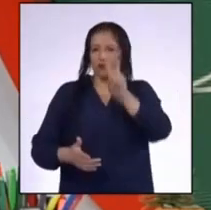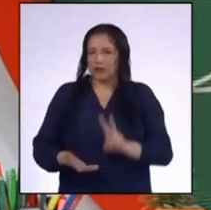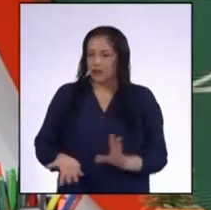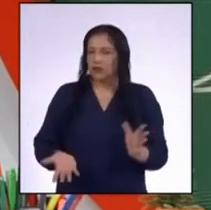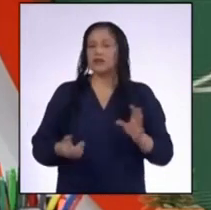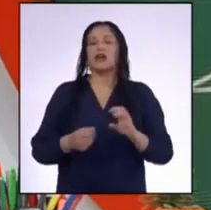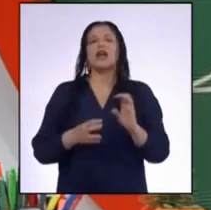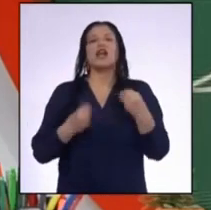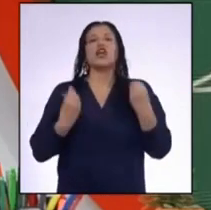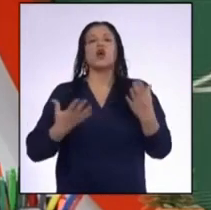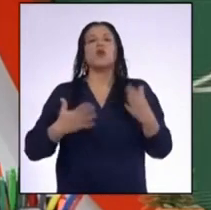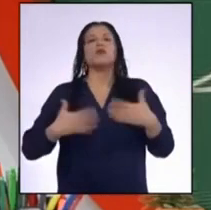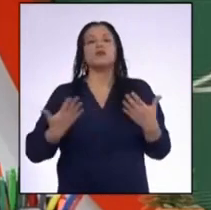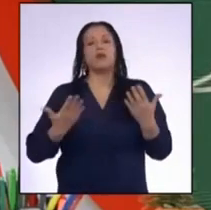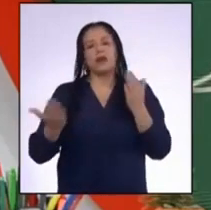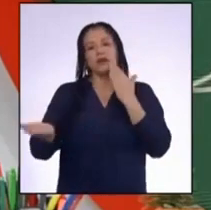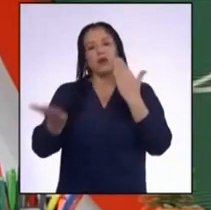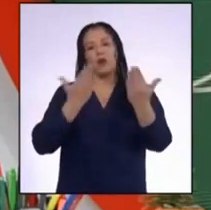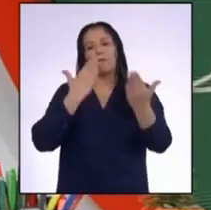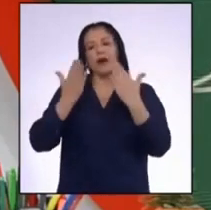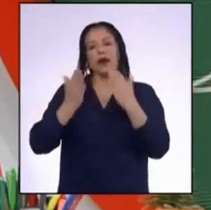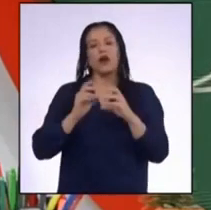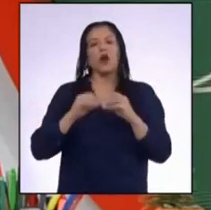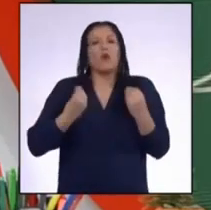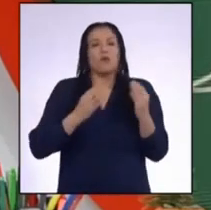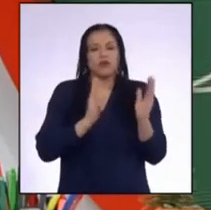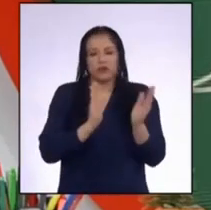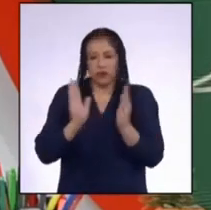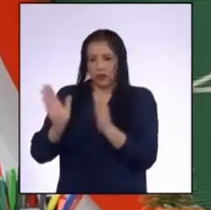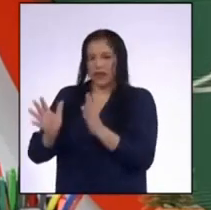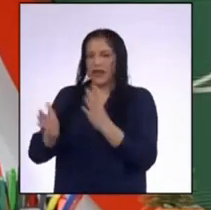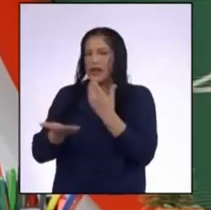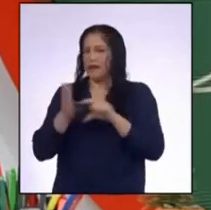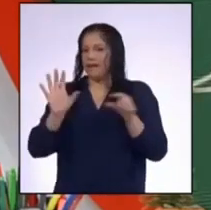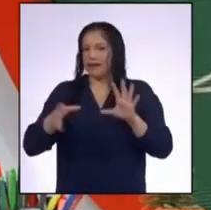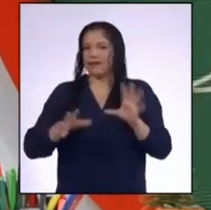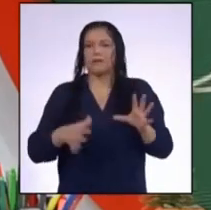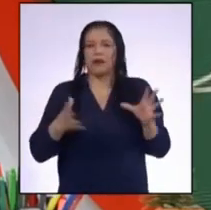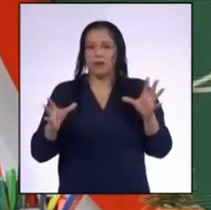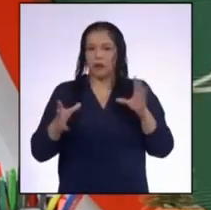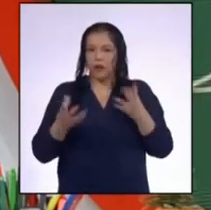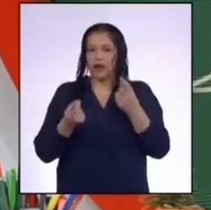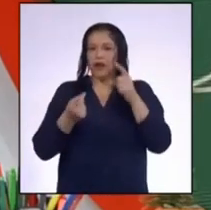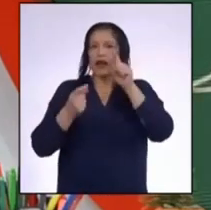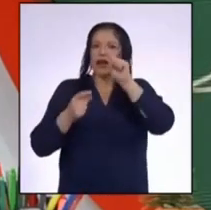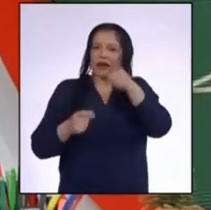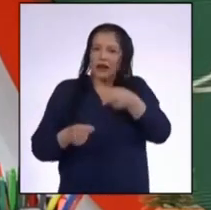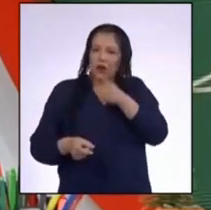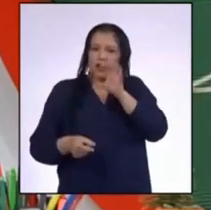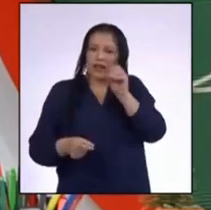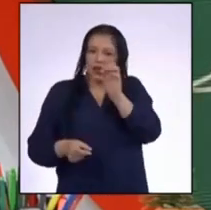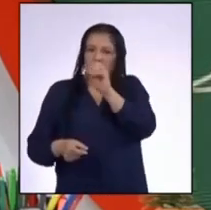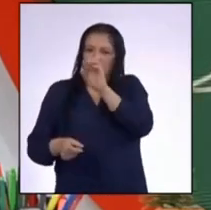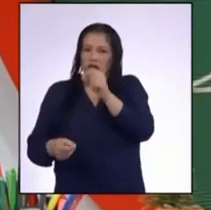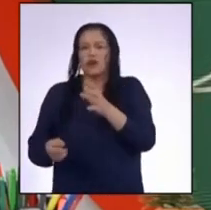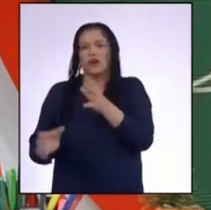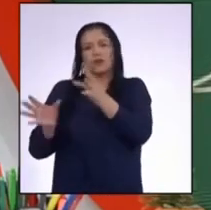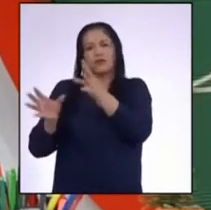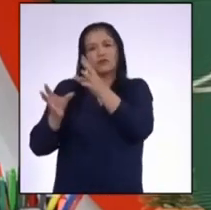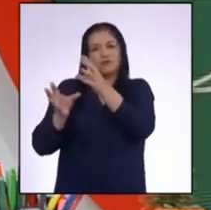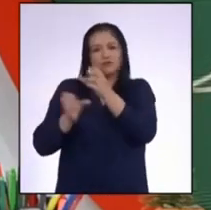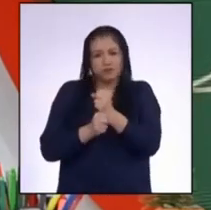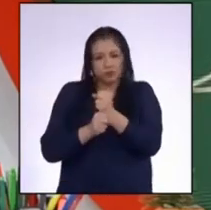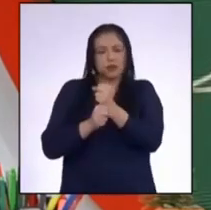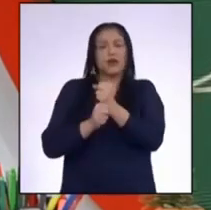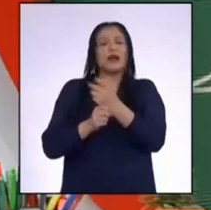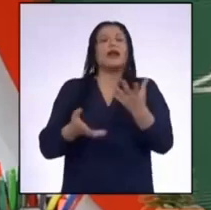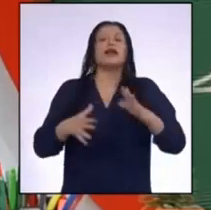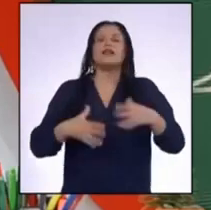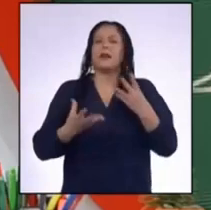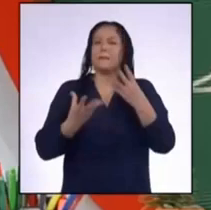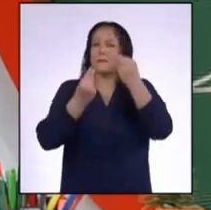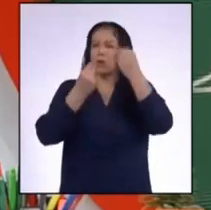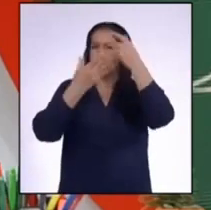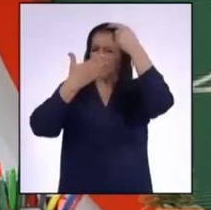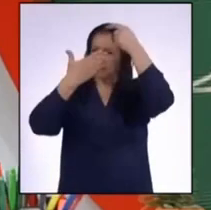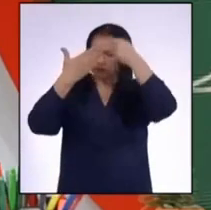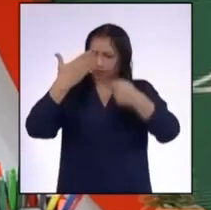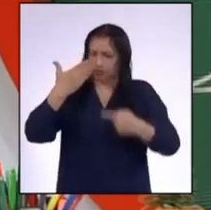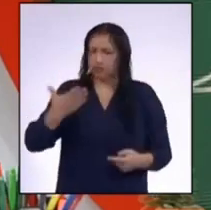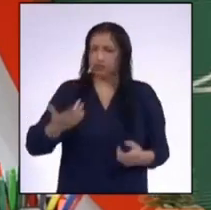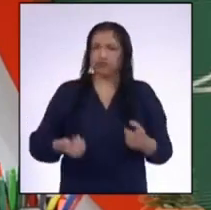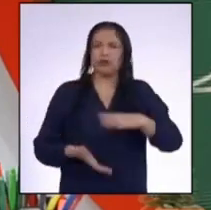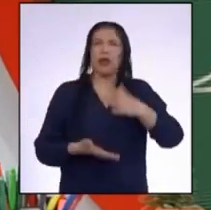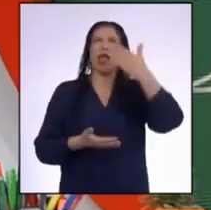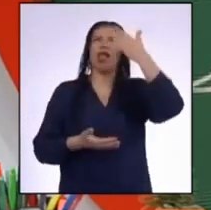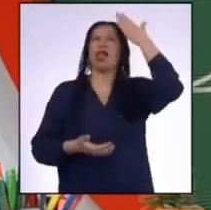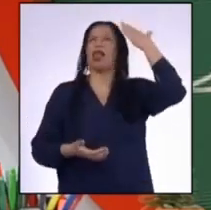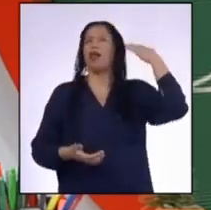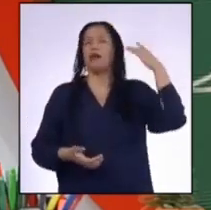decimales, cómo se comparan y ordenan, qué hacer para reducir la cantidad de cifras decimales, entre un montón de cosas que, la